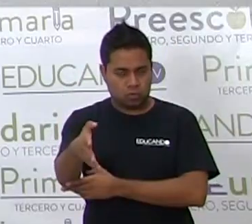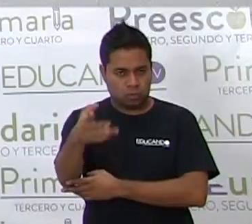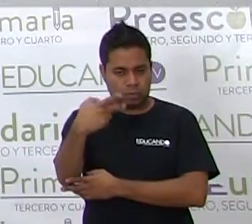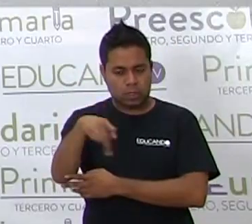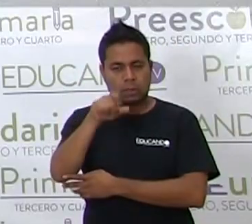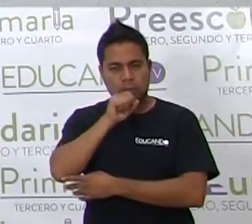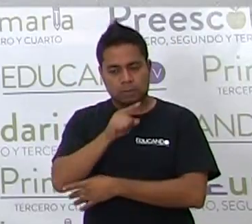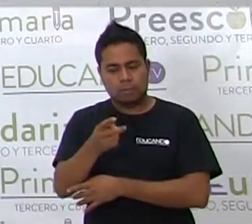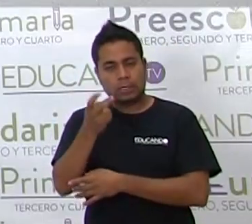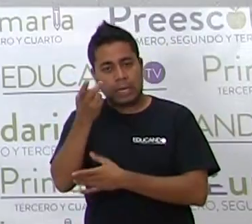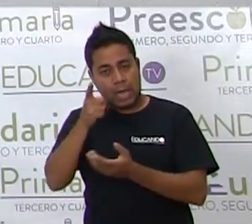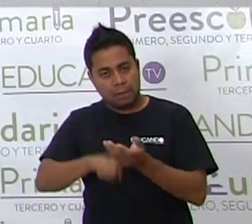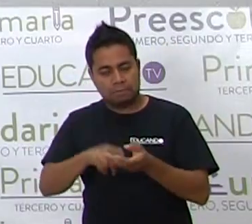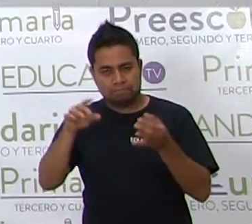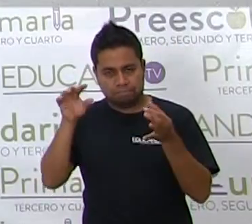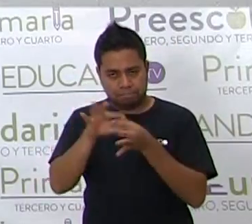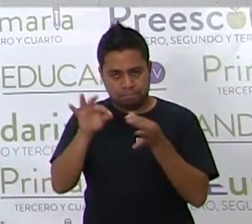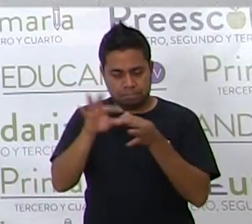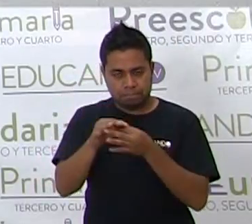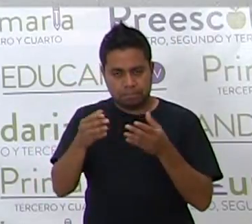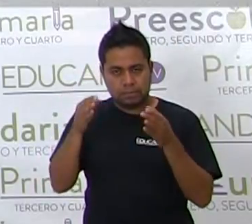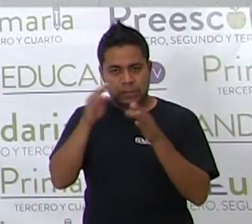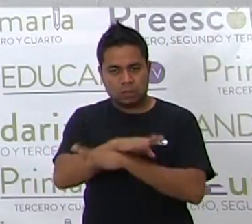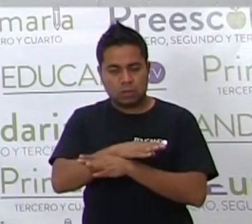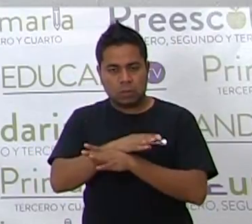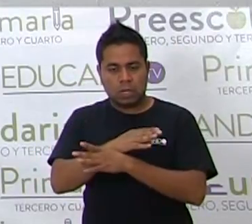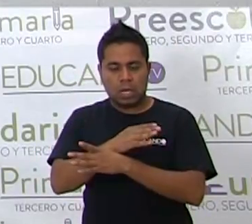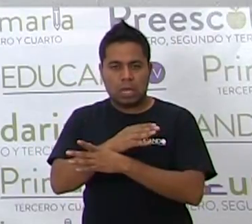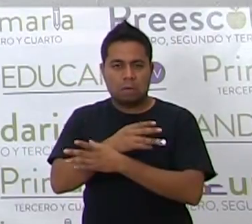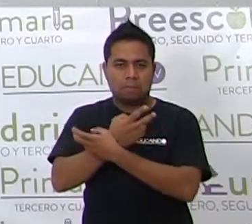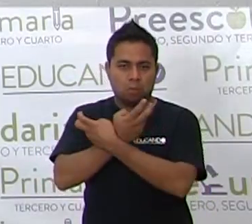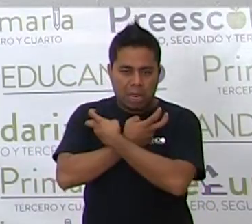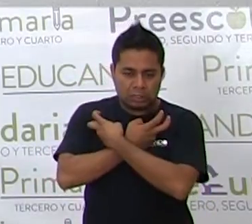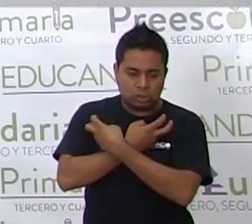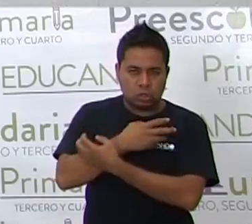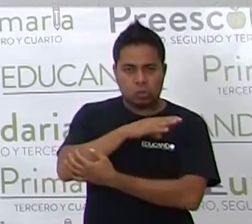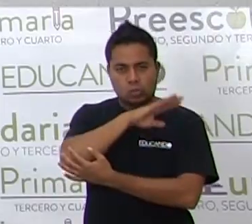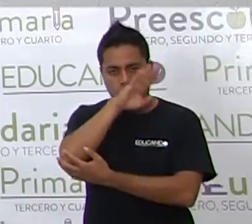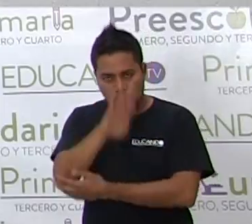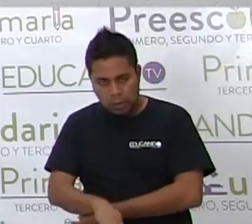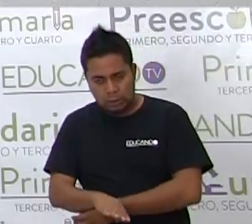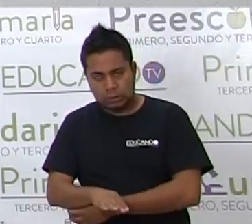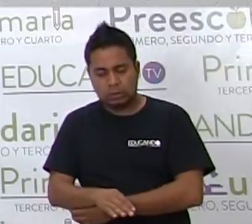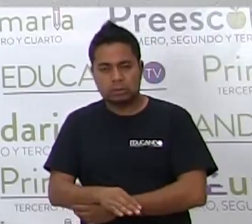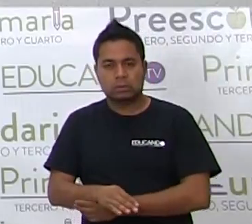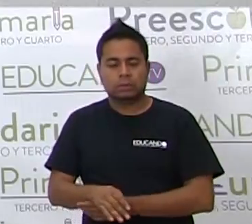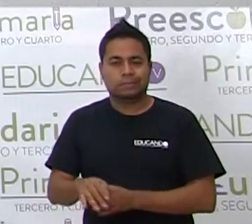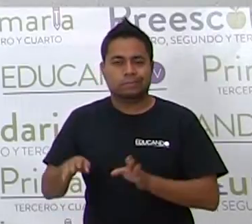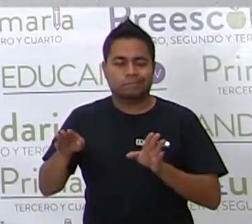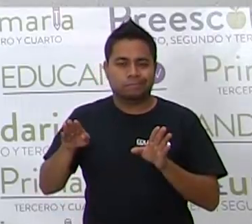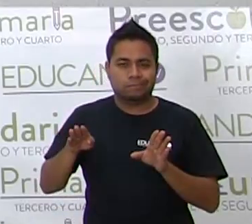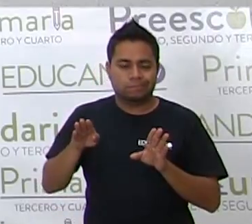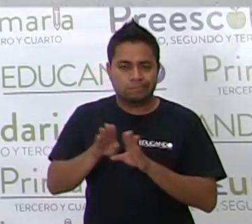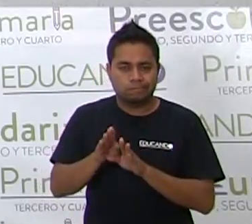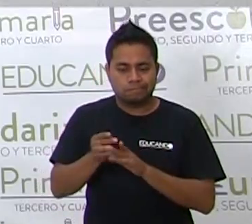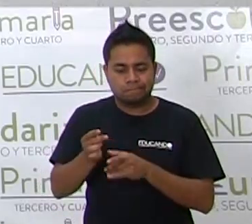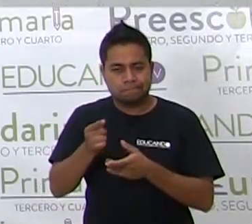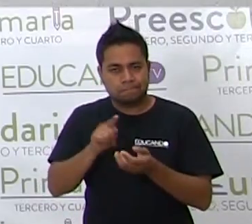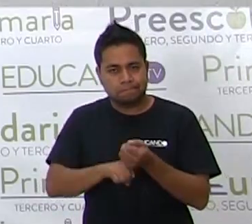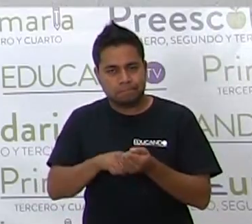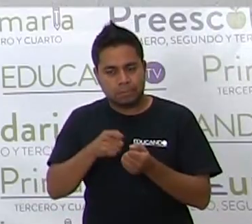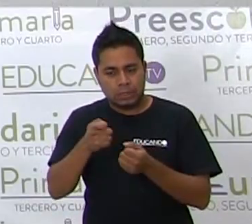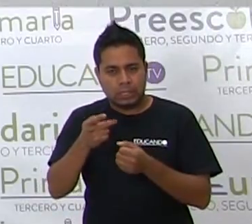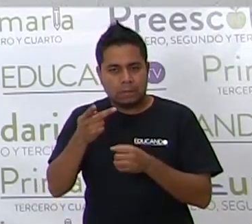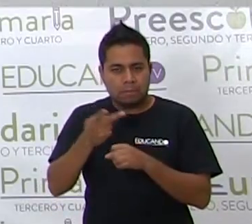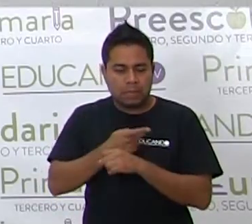hablar sobre los muertos. La ultratumba, cuestiones derivadas con lo que sigue